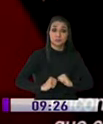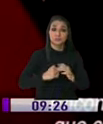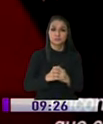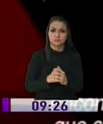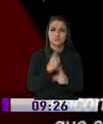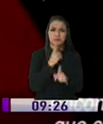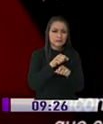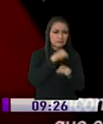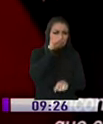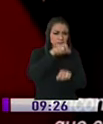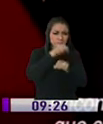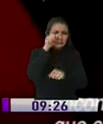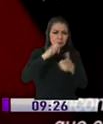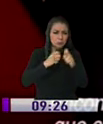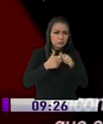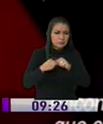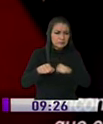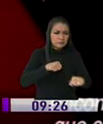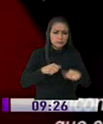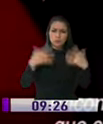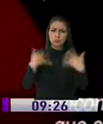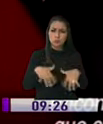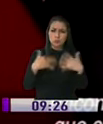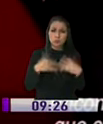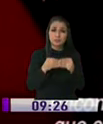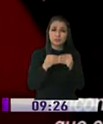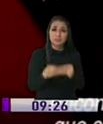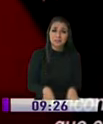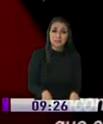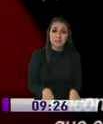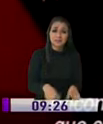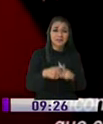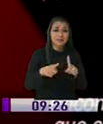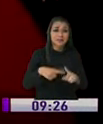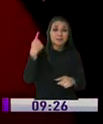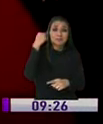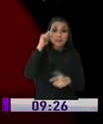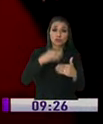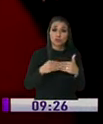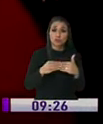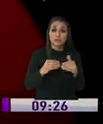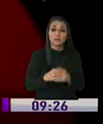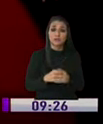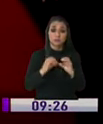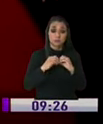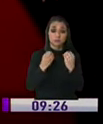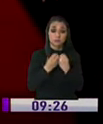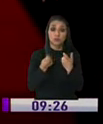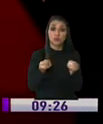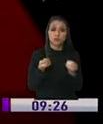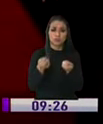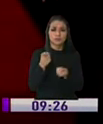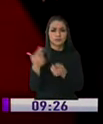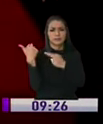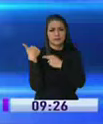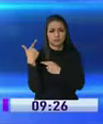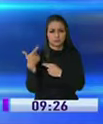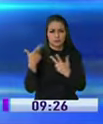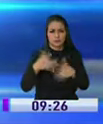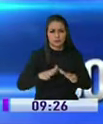Encontramos muchos problemas de gestión que causaron pérdidas por varios millones. Los organismos de control ya se encargarán de